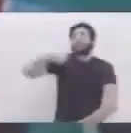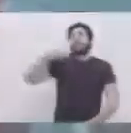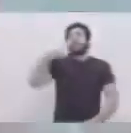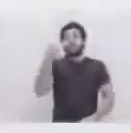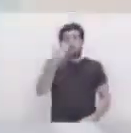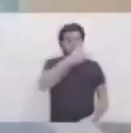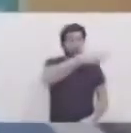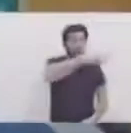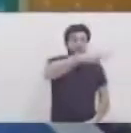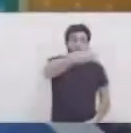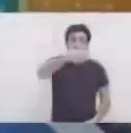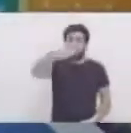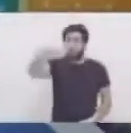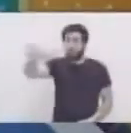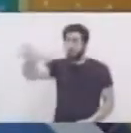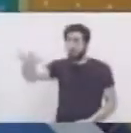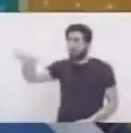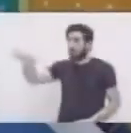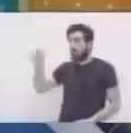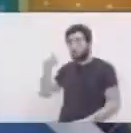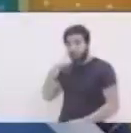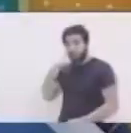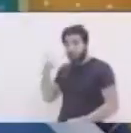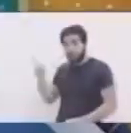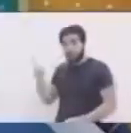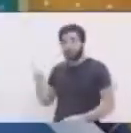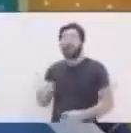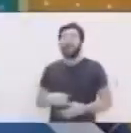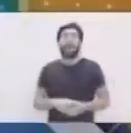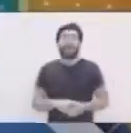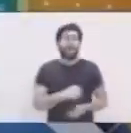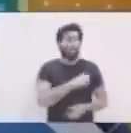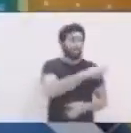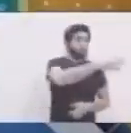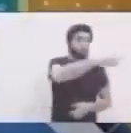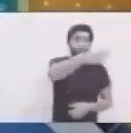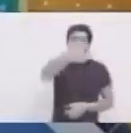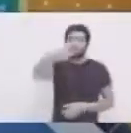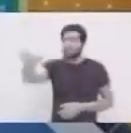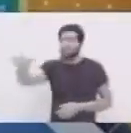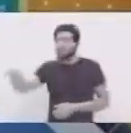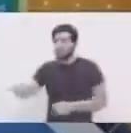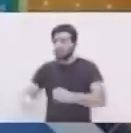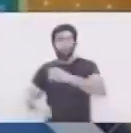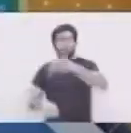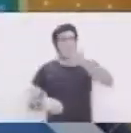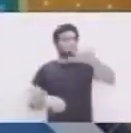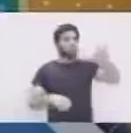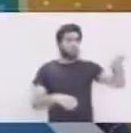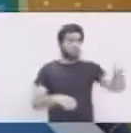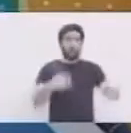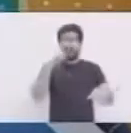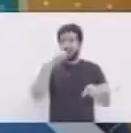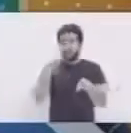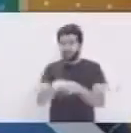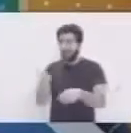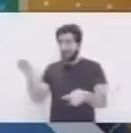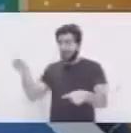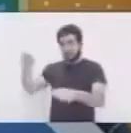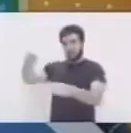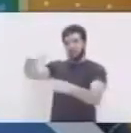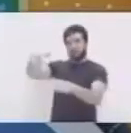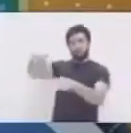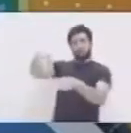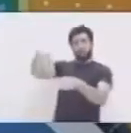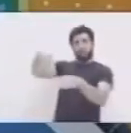nuestros polvos mágicos y repartámoslos por todos lados. Y también echémosle a la bolsa mágica. Muy